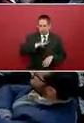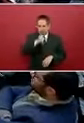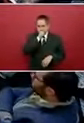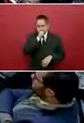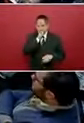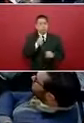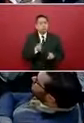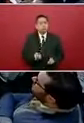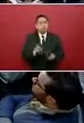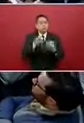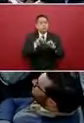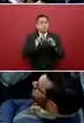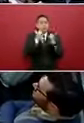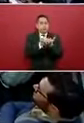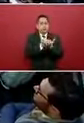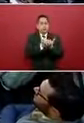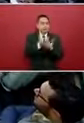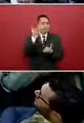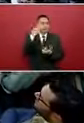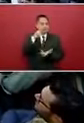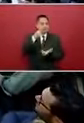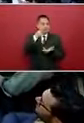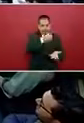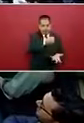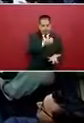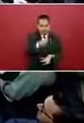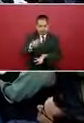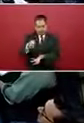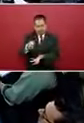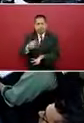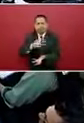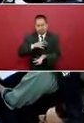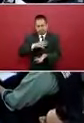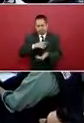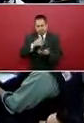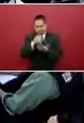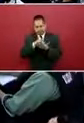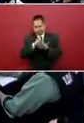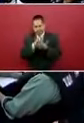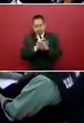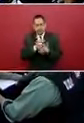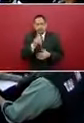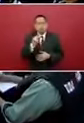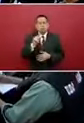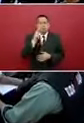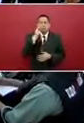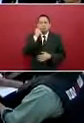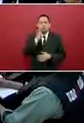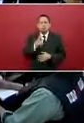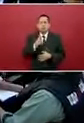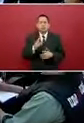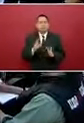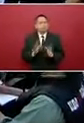las organizaciones que reciben los recursos. No queremos